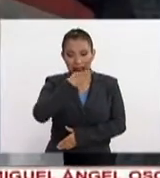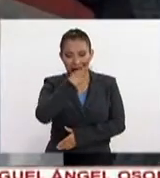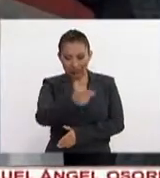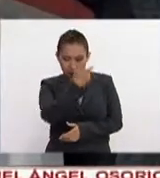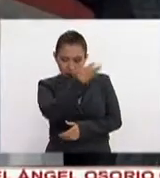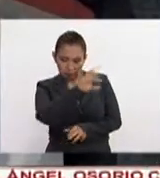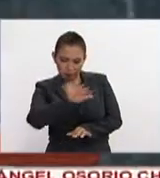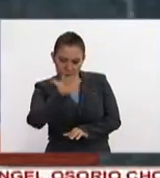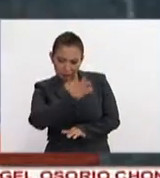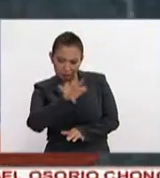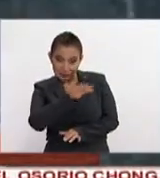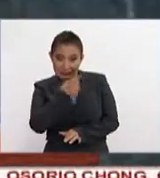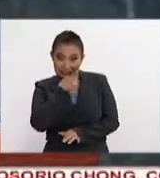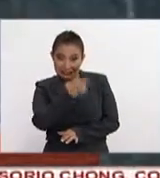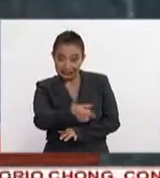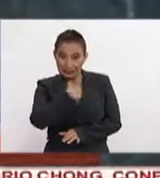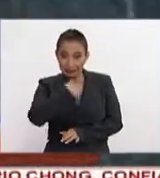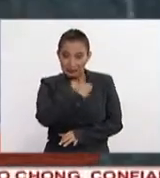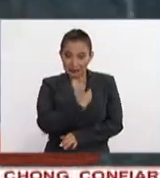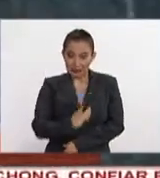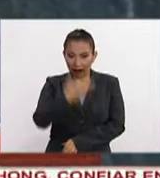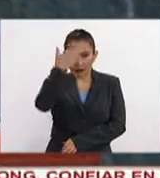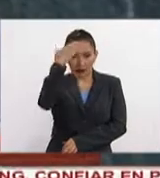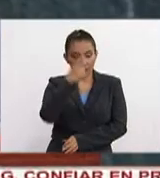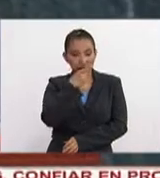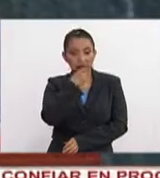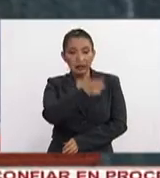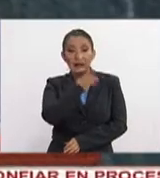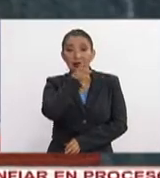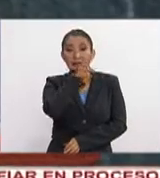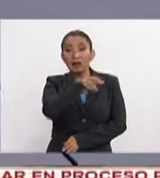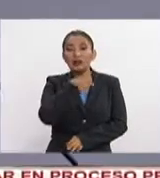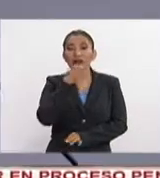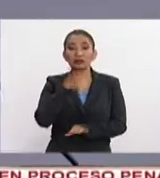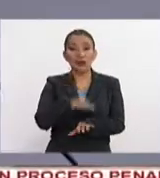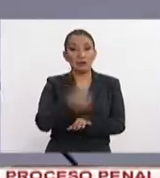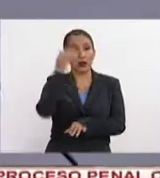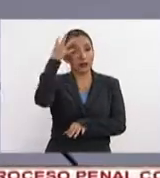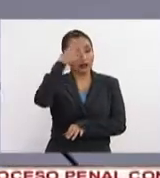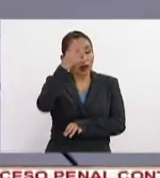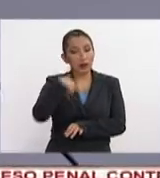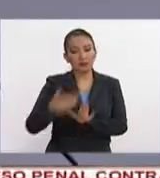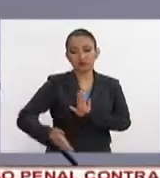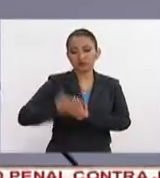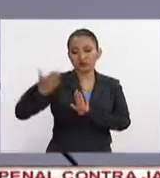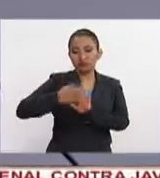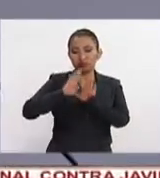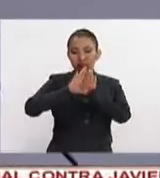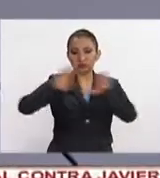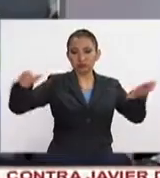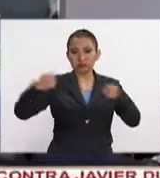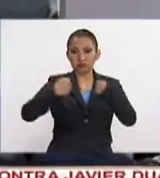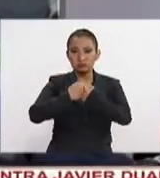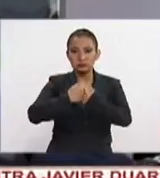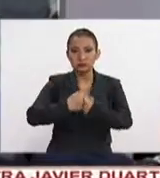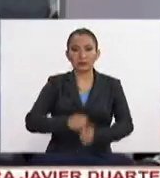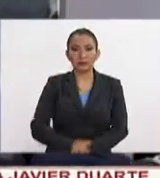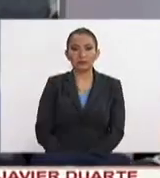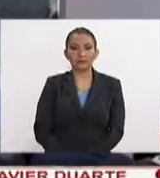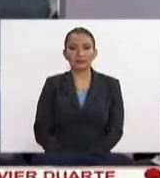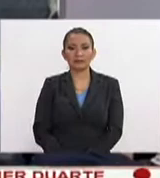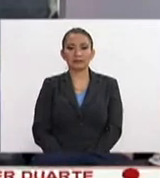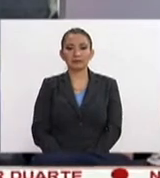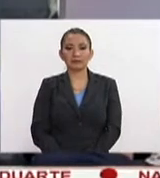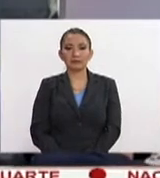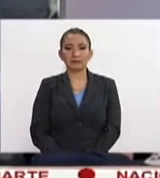con la versión publicada, el presidente Peña Nieto respondió sobre la idea de Trump de construir un muro en la frontera.